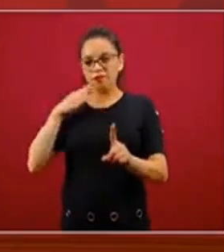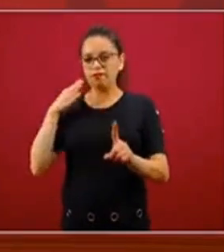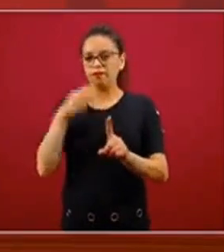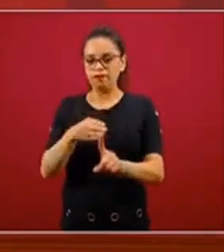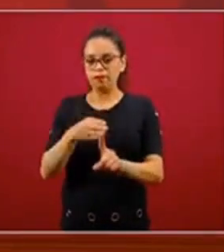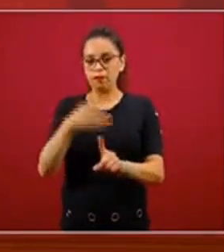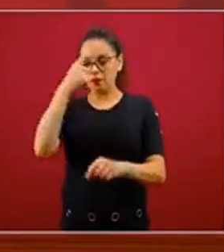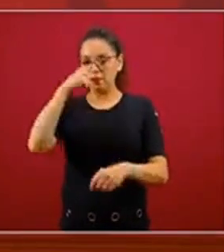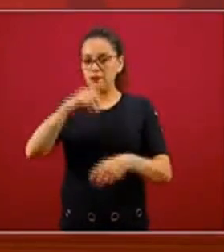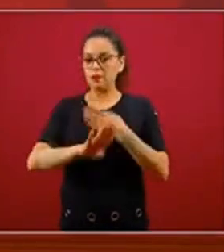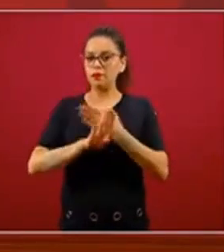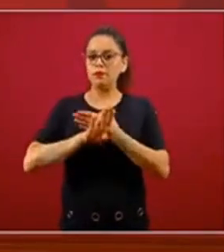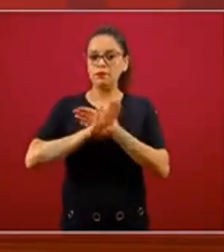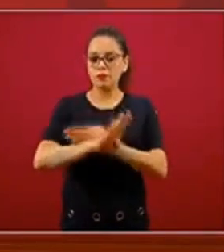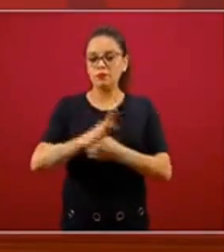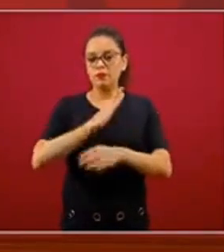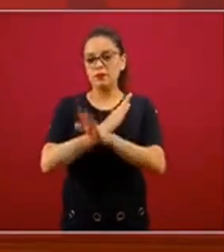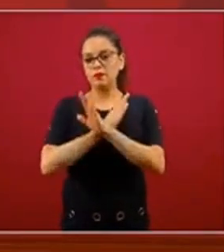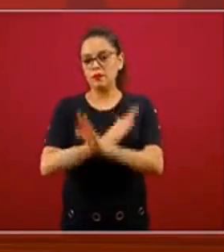virus el